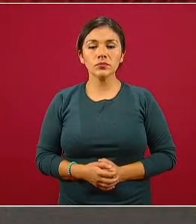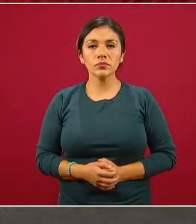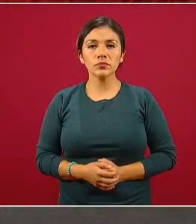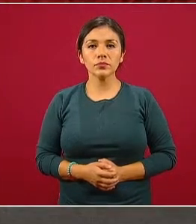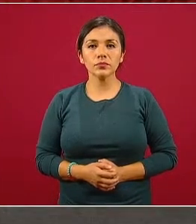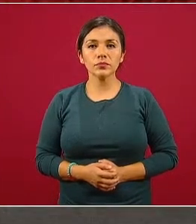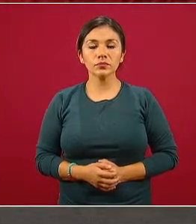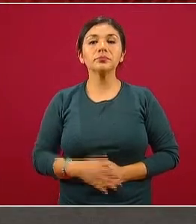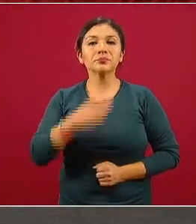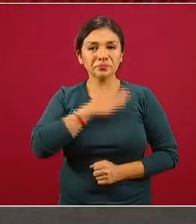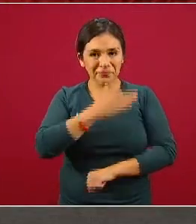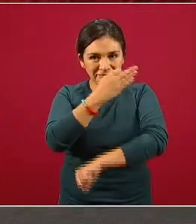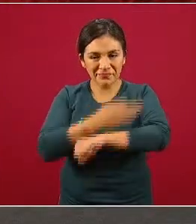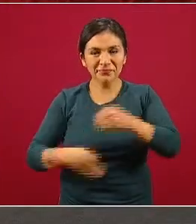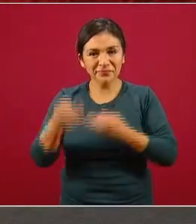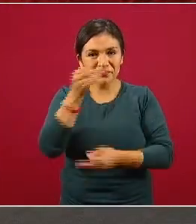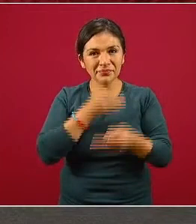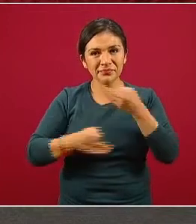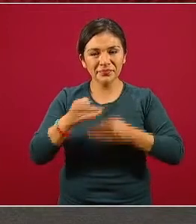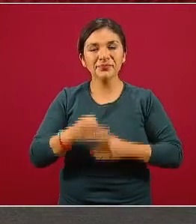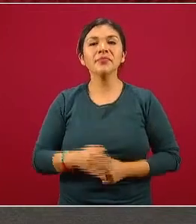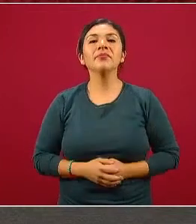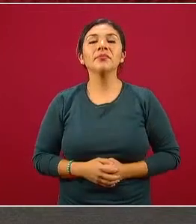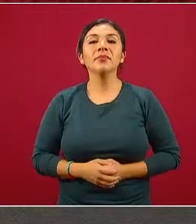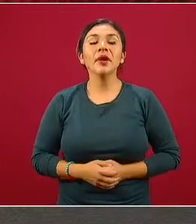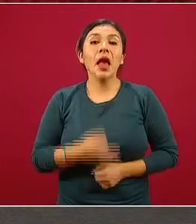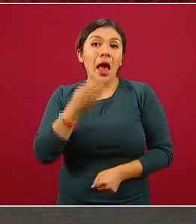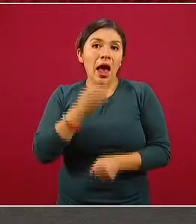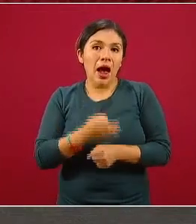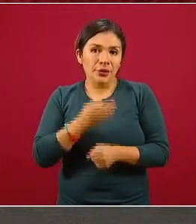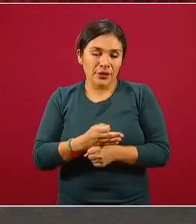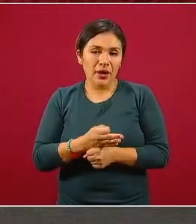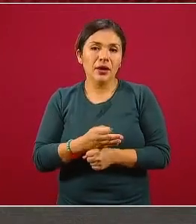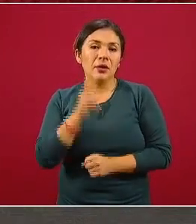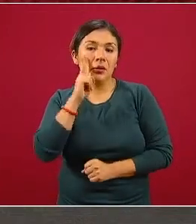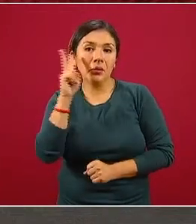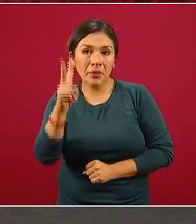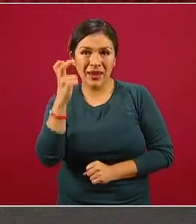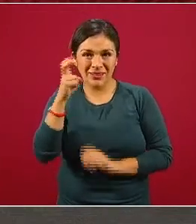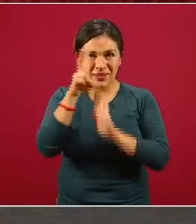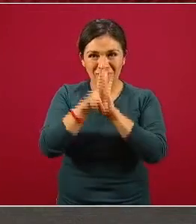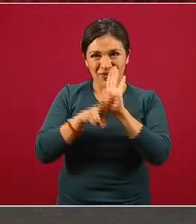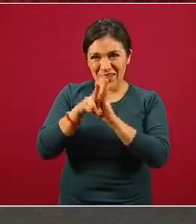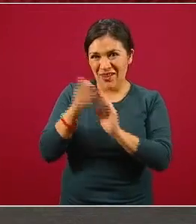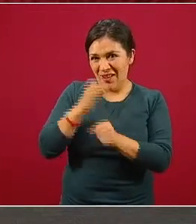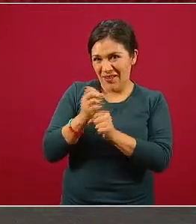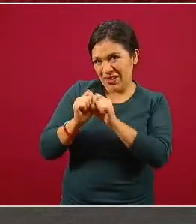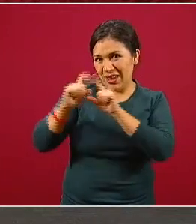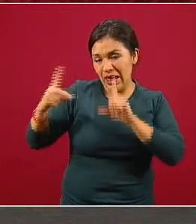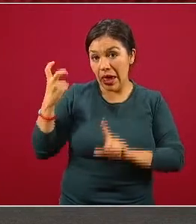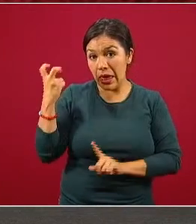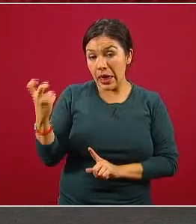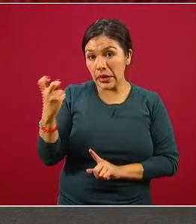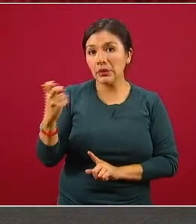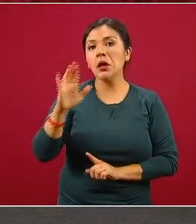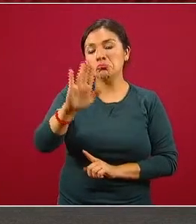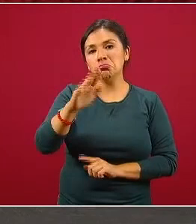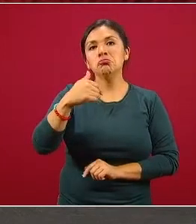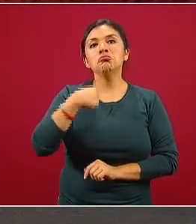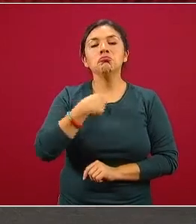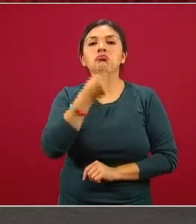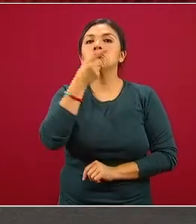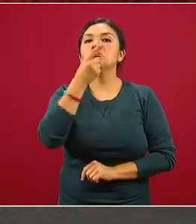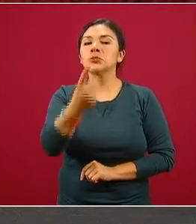Hola, buenas tardes a todos. Justamente a propósito del video que vimos hace un momento, yo quiero hacer una